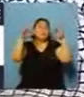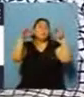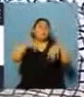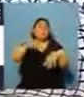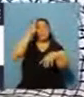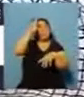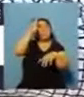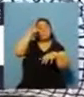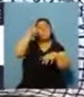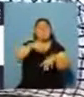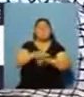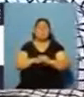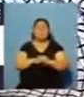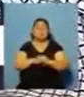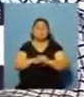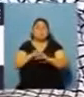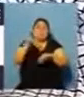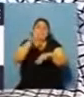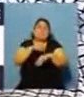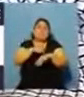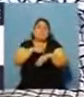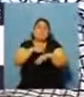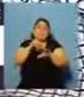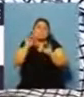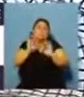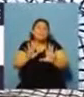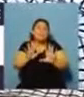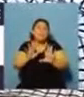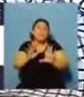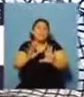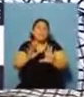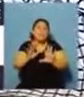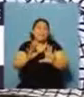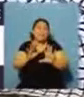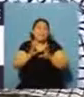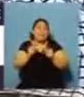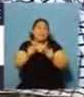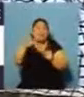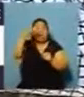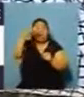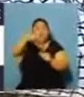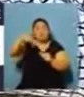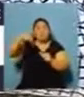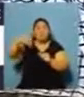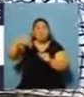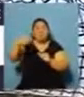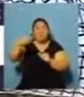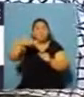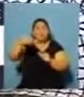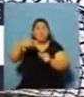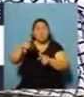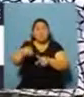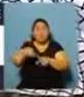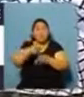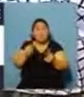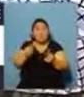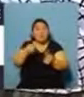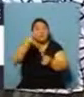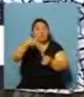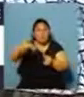de Jujuy, el periodo de lluvias inicia siempre alrededor de finales de noviembre, principios de diciembre. Bueno, así que estamos